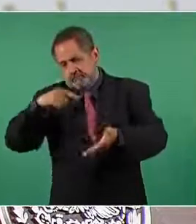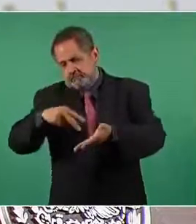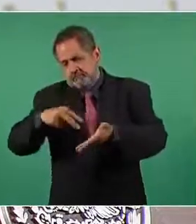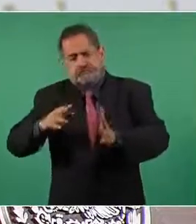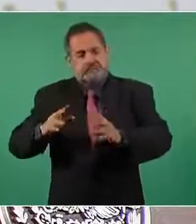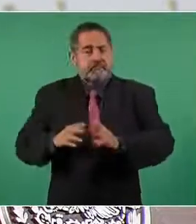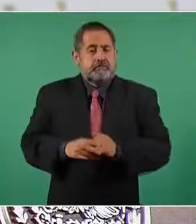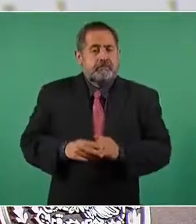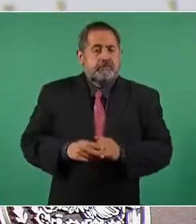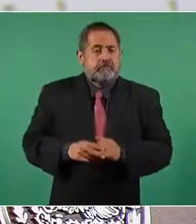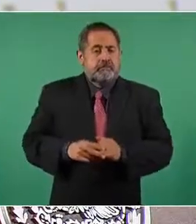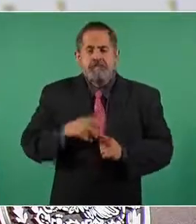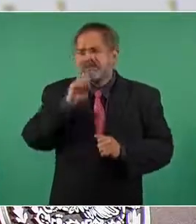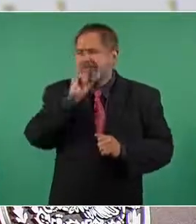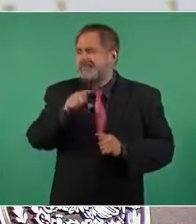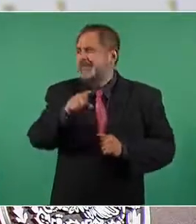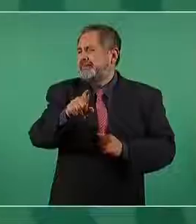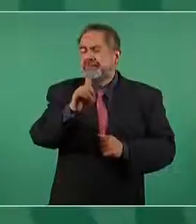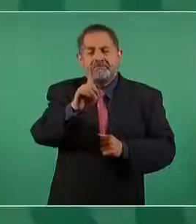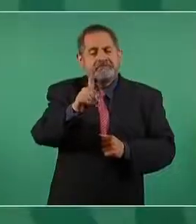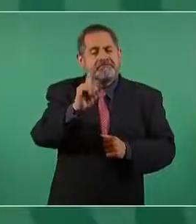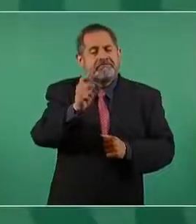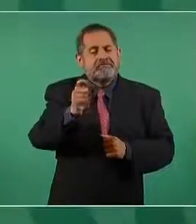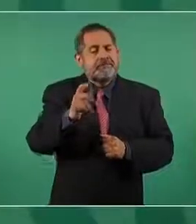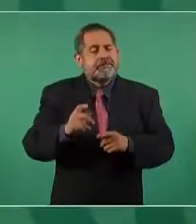También hubo una mala